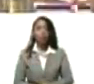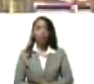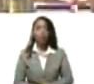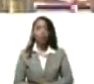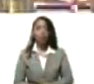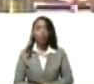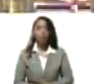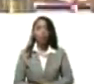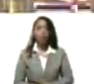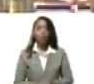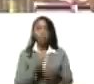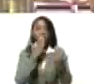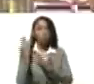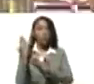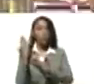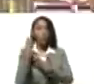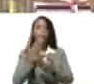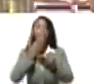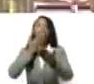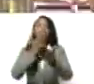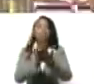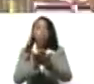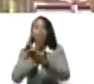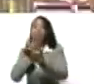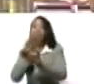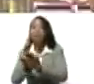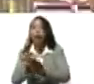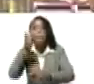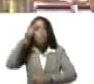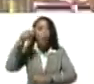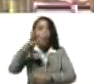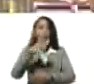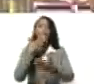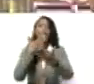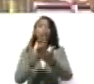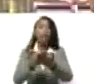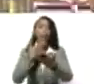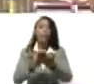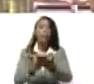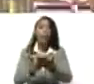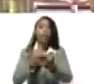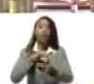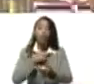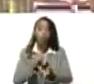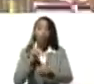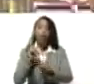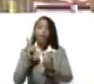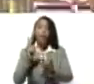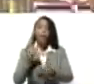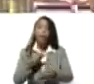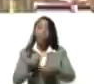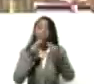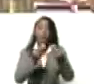es una un clamor del pueblo hemos dado pasos de mejoría